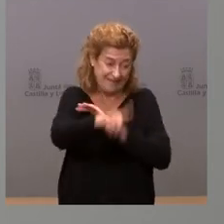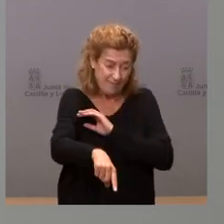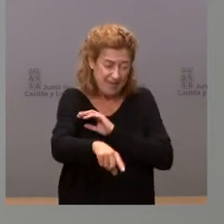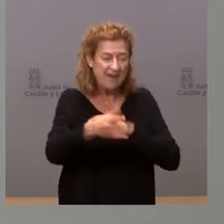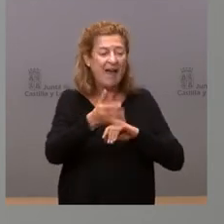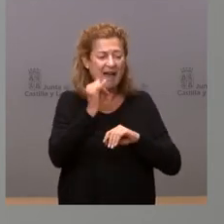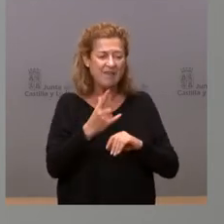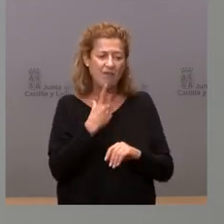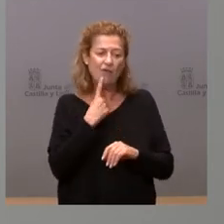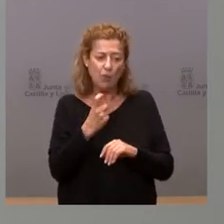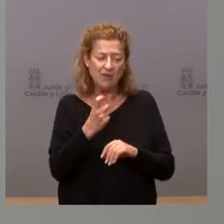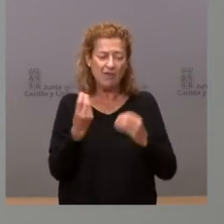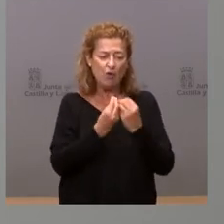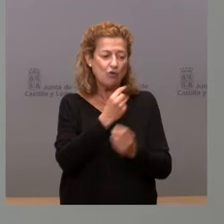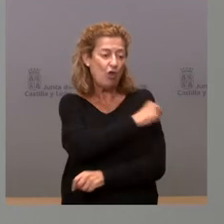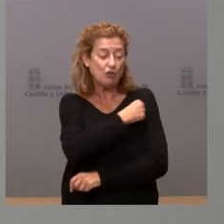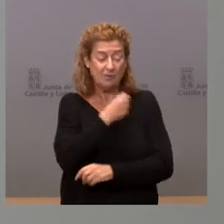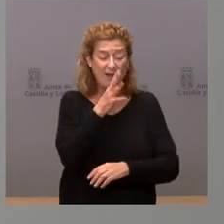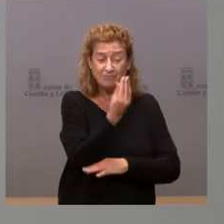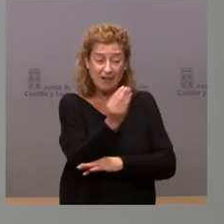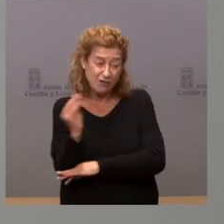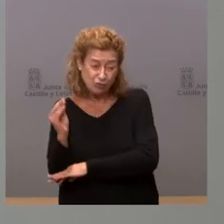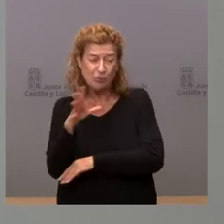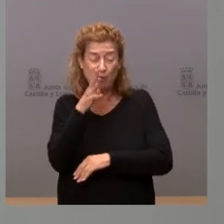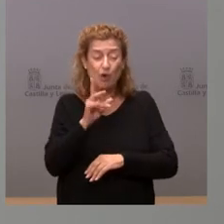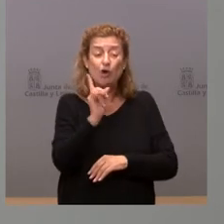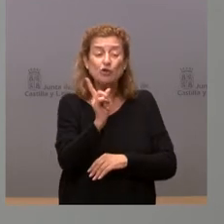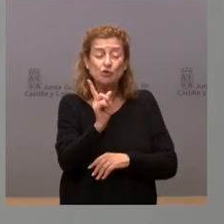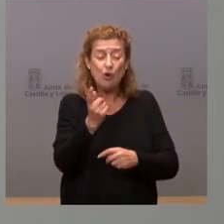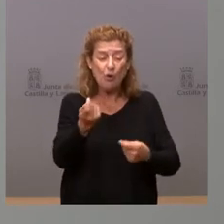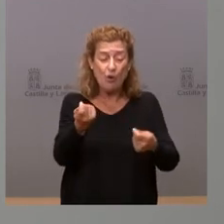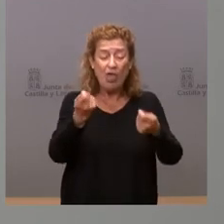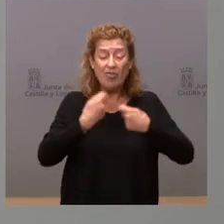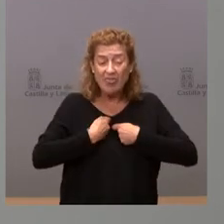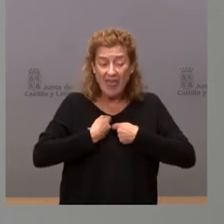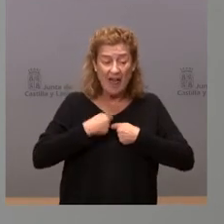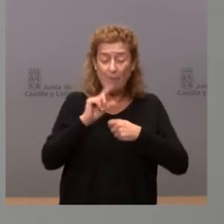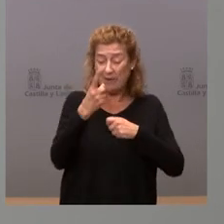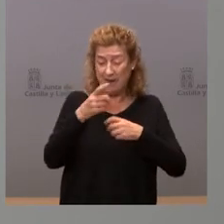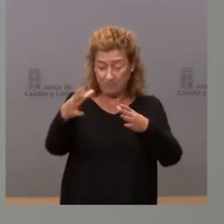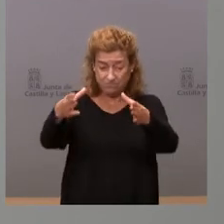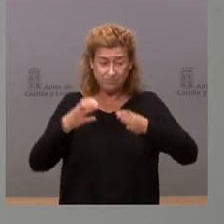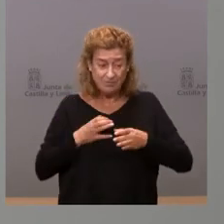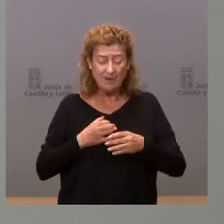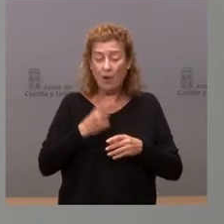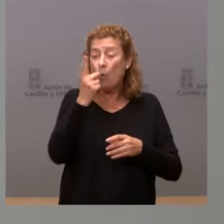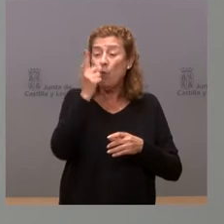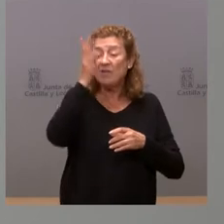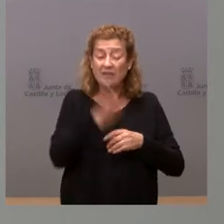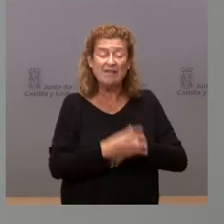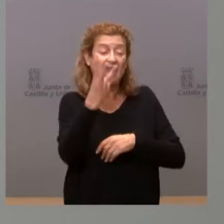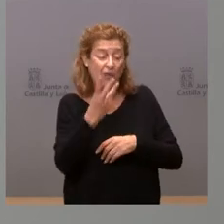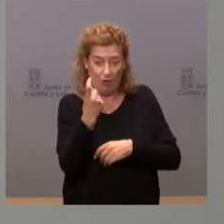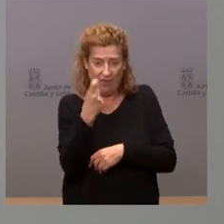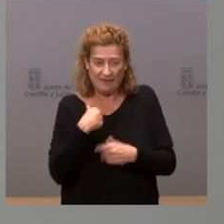dificultad con las dosis pediátricas solamente se nos ha hecho entrega en la primera entrega de un tercio de las dosis que necesitaríamos